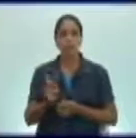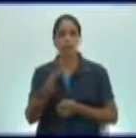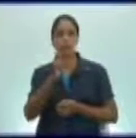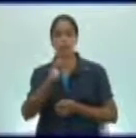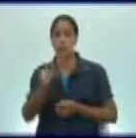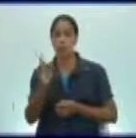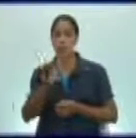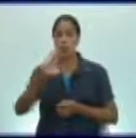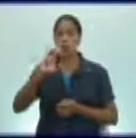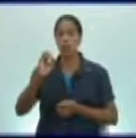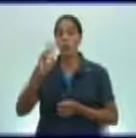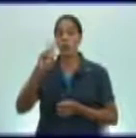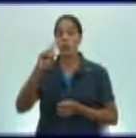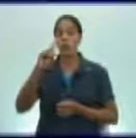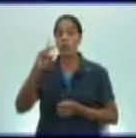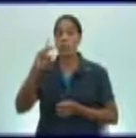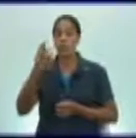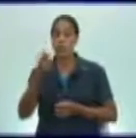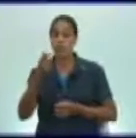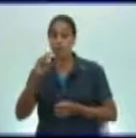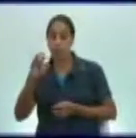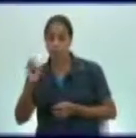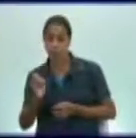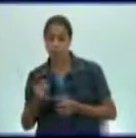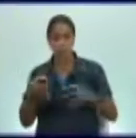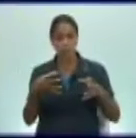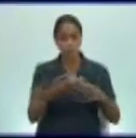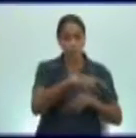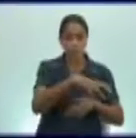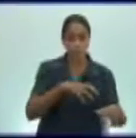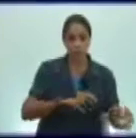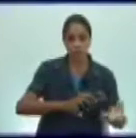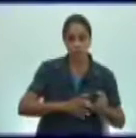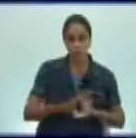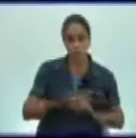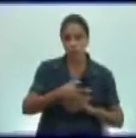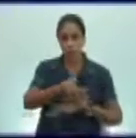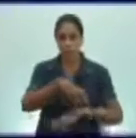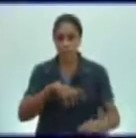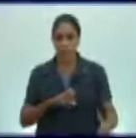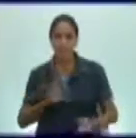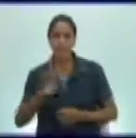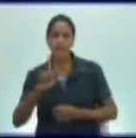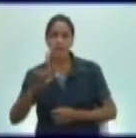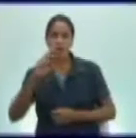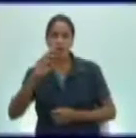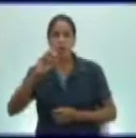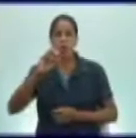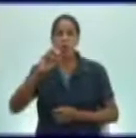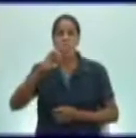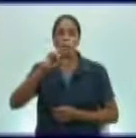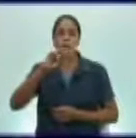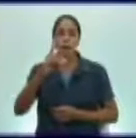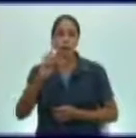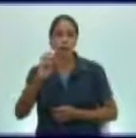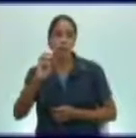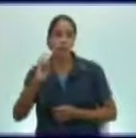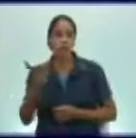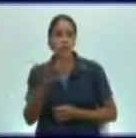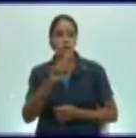parte de los animales celomados no cordados? ¿Por qué agruparlos en diferentes grupos si son